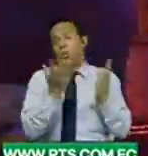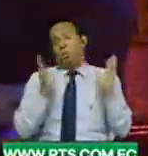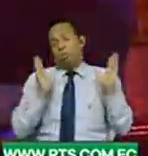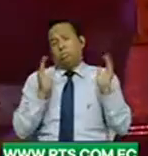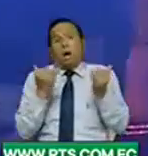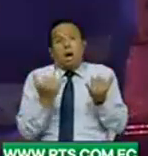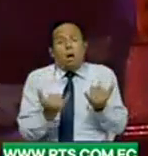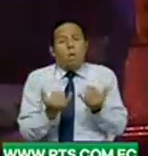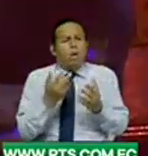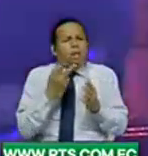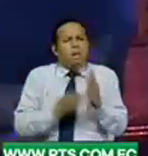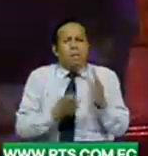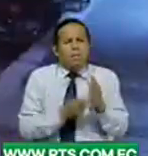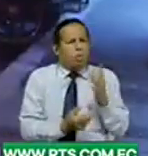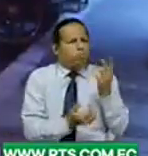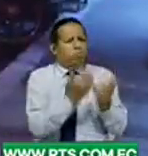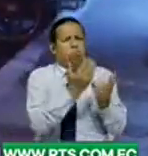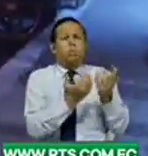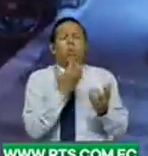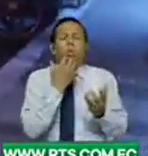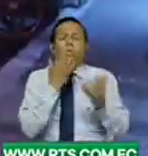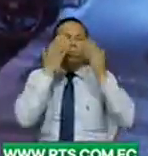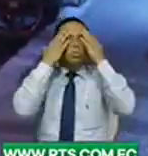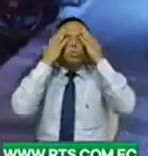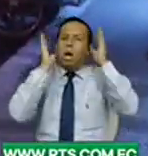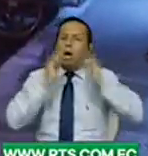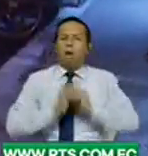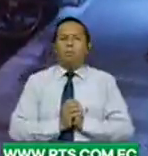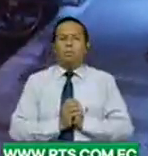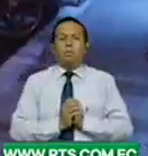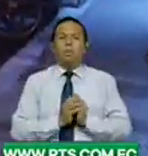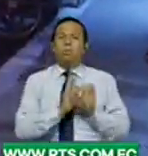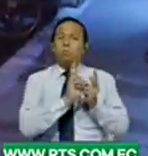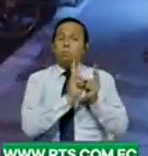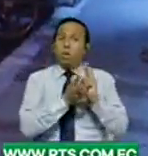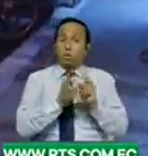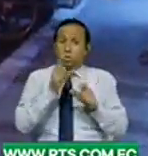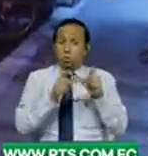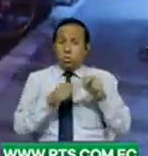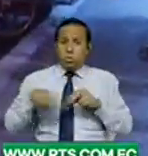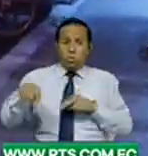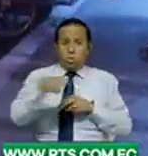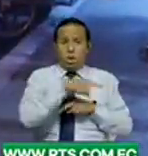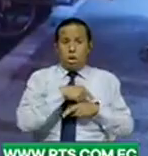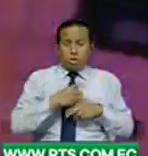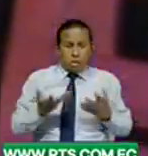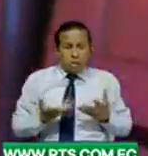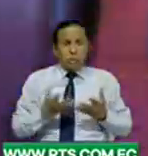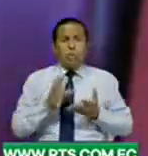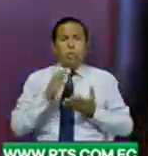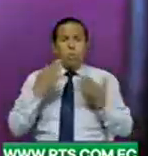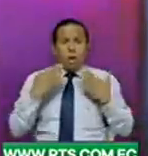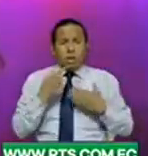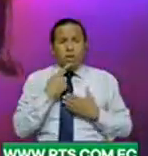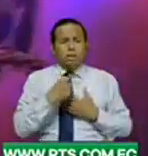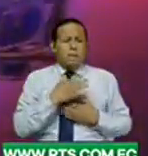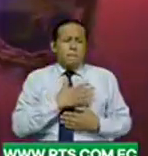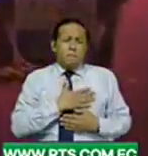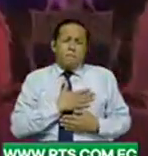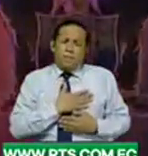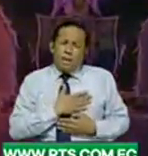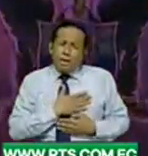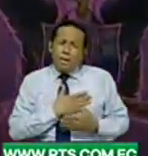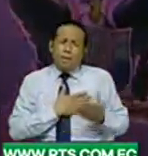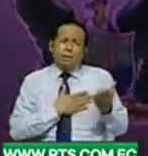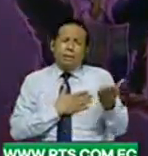del flagelo. Los vecinos de este populoso sector del suroeste del puerto principal lamentaban el trágico final de uno de